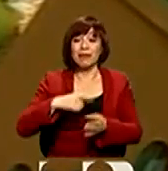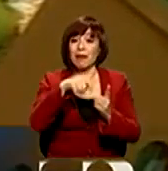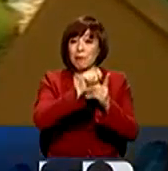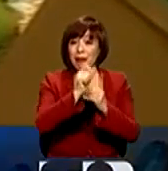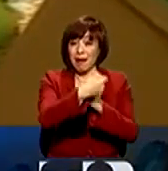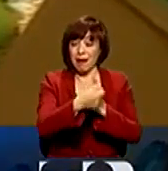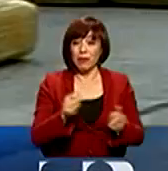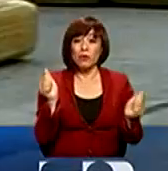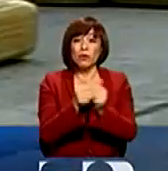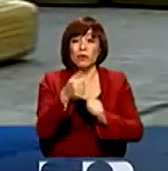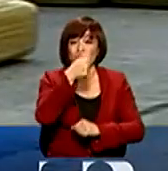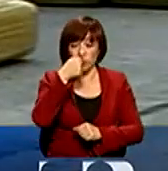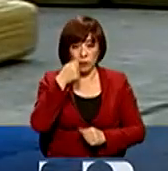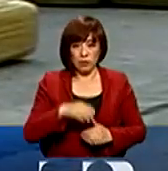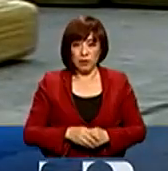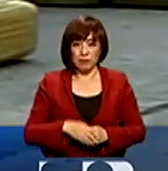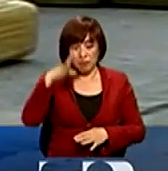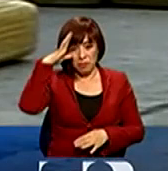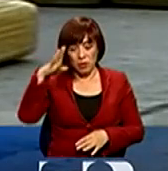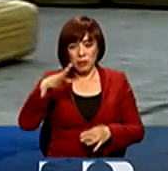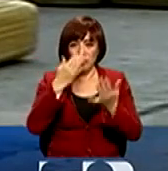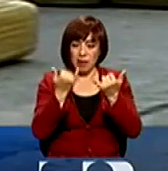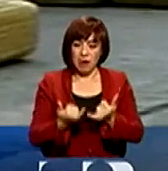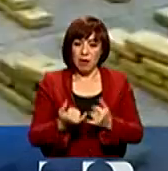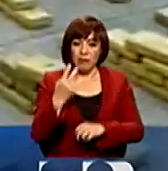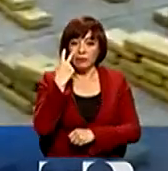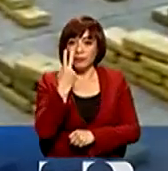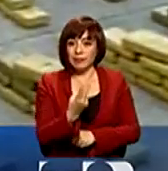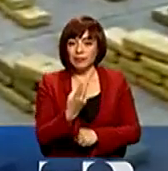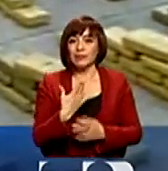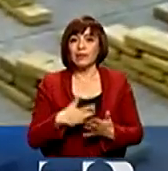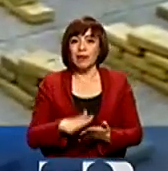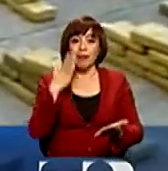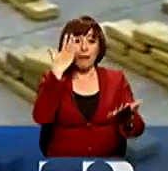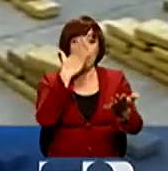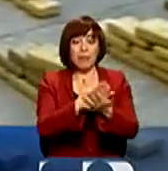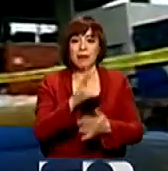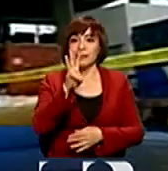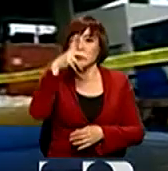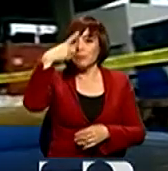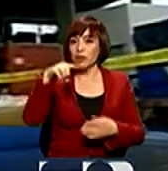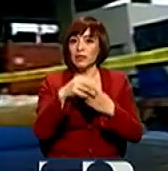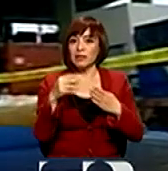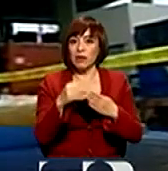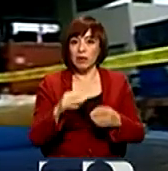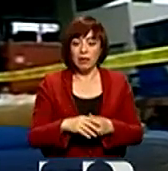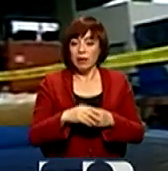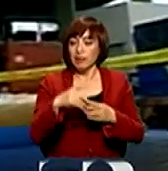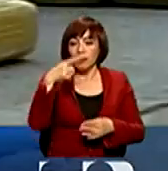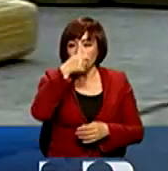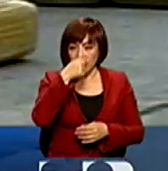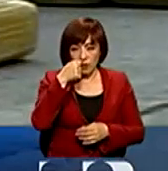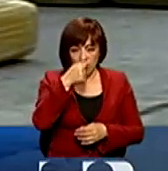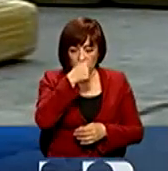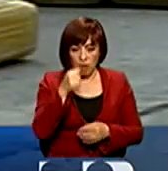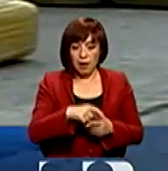sustancia ilícita. La Policía Nacional, con la ejecución de esta operación, ha evitado que cerca de 6 millones de dosis lleguen a los diversos